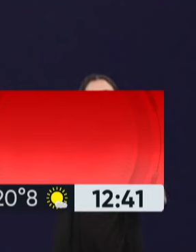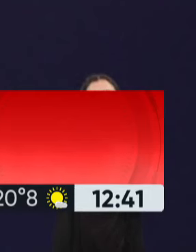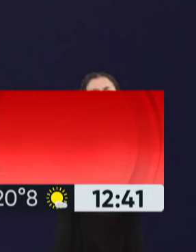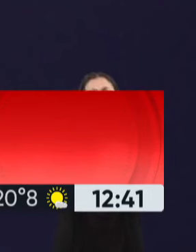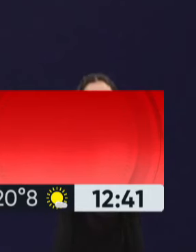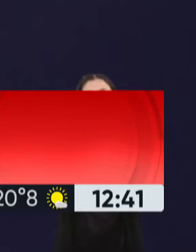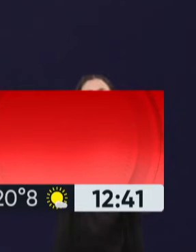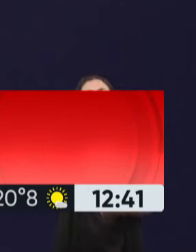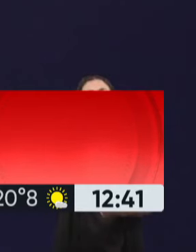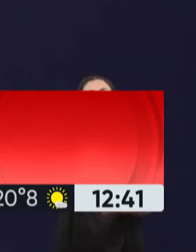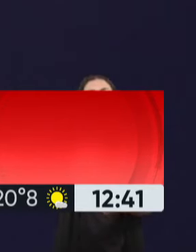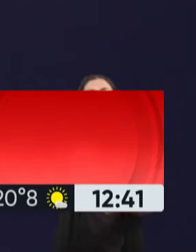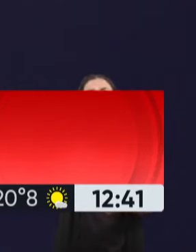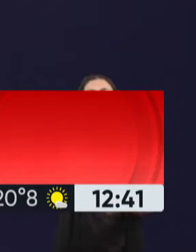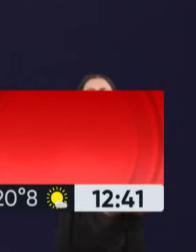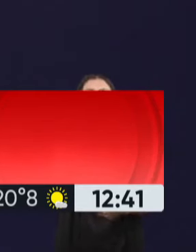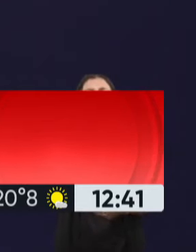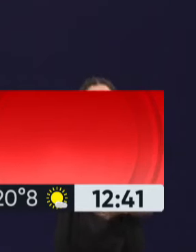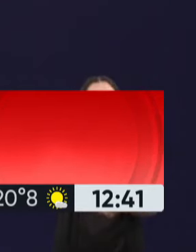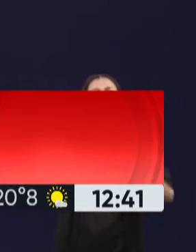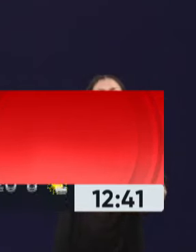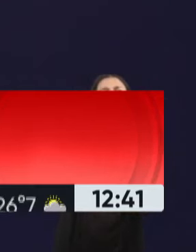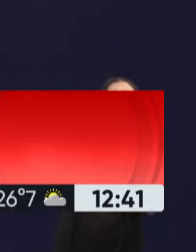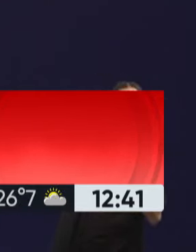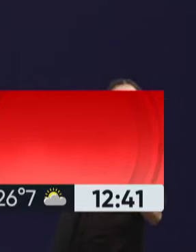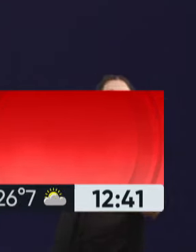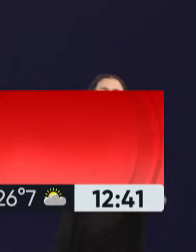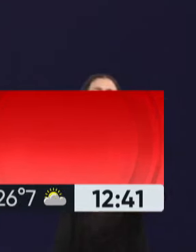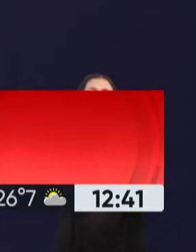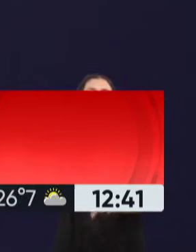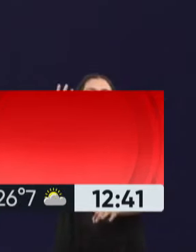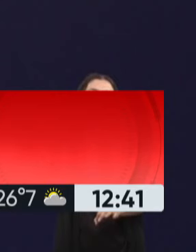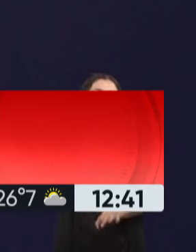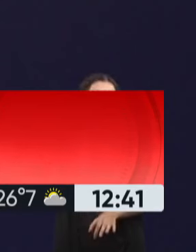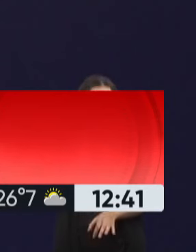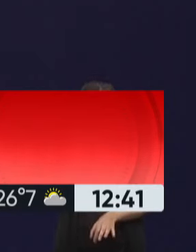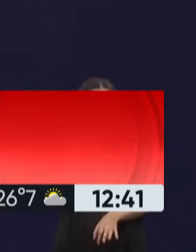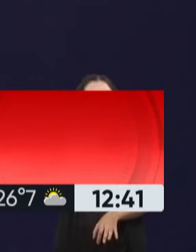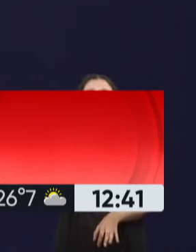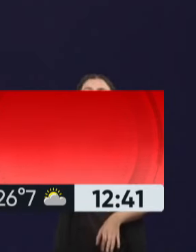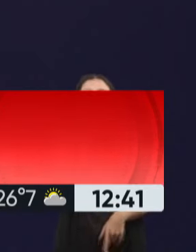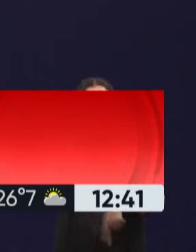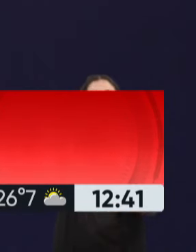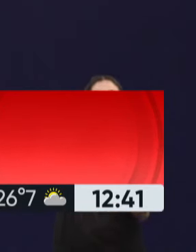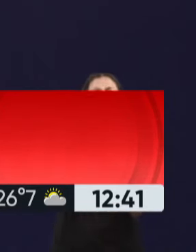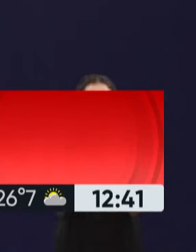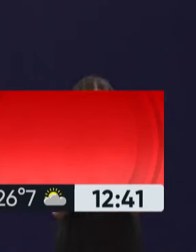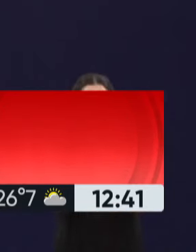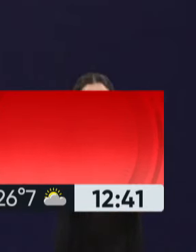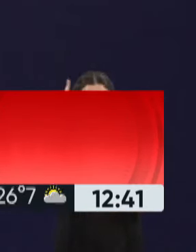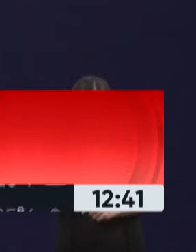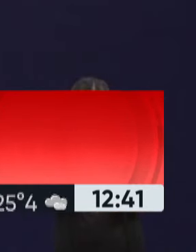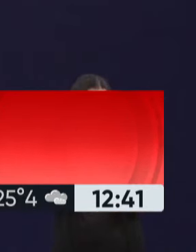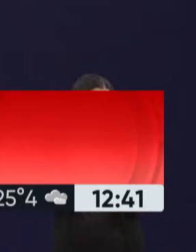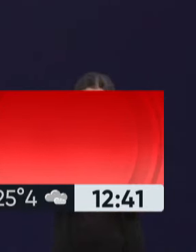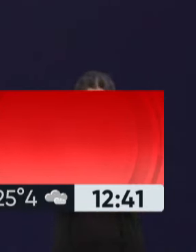verificaciones técnicas para vehículos nuevos y usados, las popularmente conocidas como las BTV. En los 0 kilómetros la BTV se va